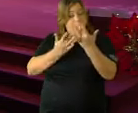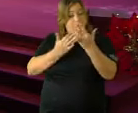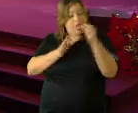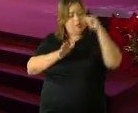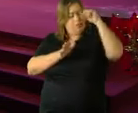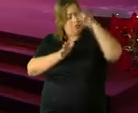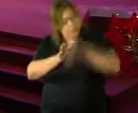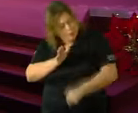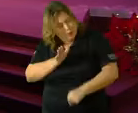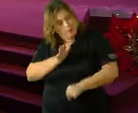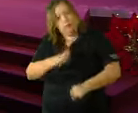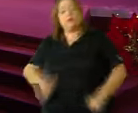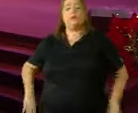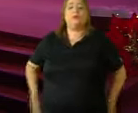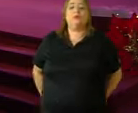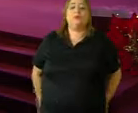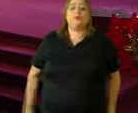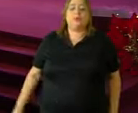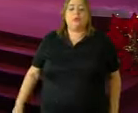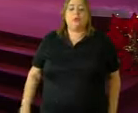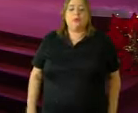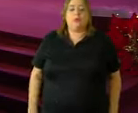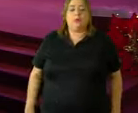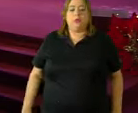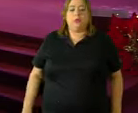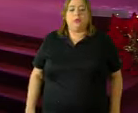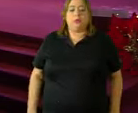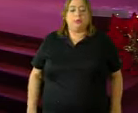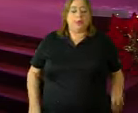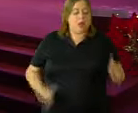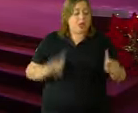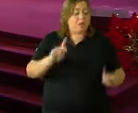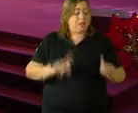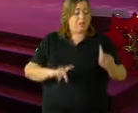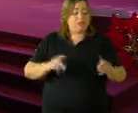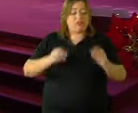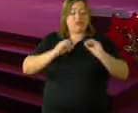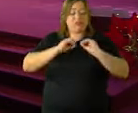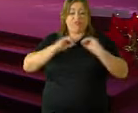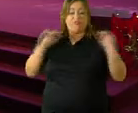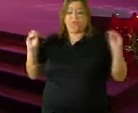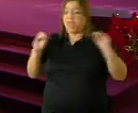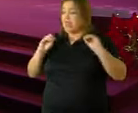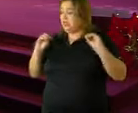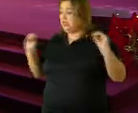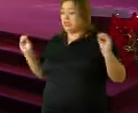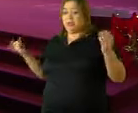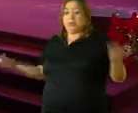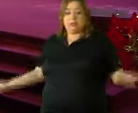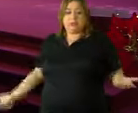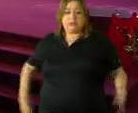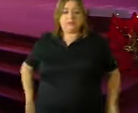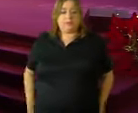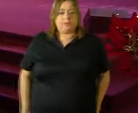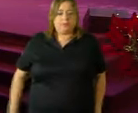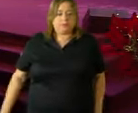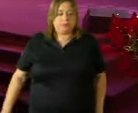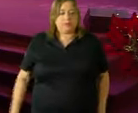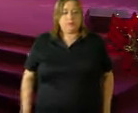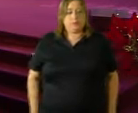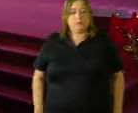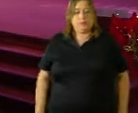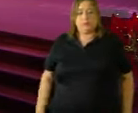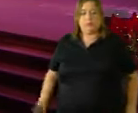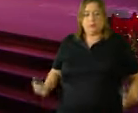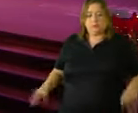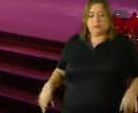hermano. Hay gente que no tiene delineada nada en su vida, lo tiene todo desorganizado. Organícese y vaya tachando